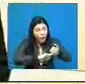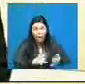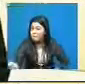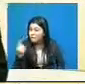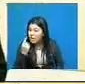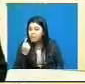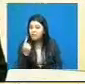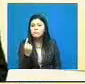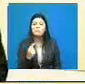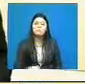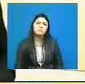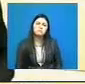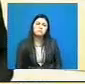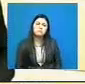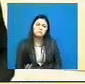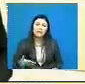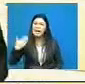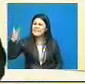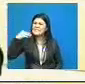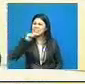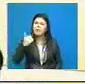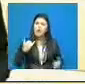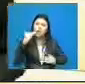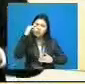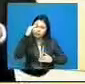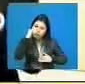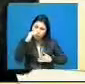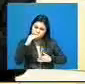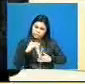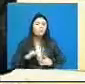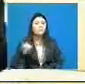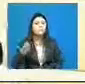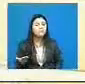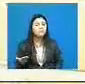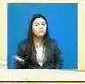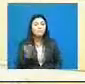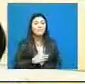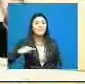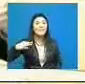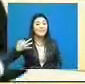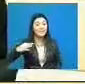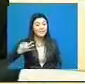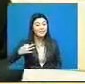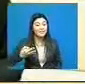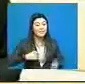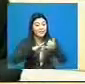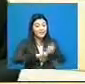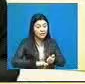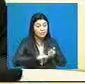Ya mucho menos de lo que vimos hace unos años. Y la tercera dependencia de la que tenemos que